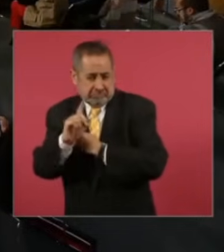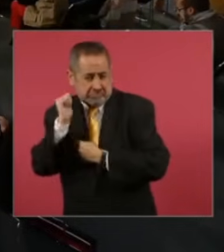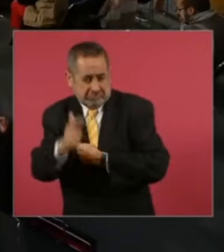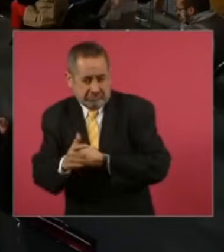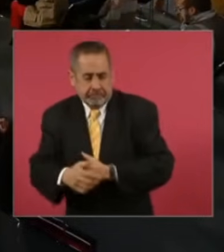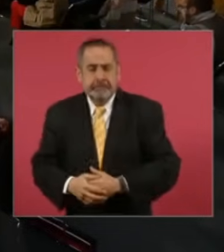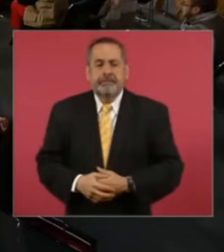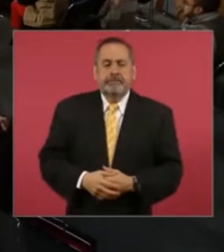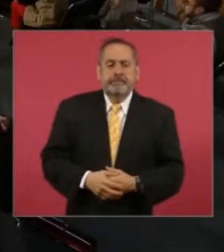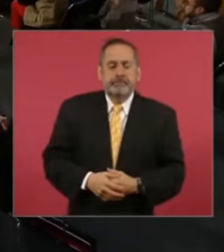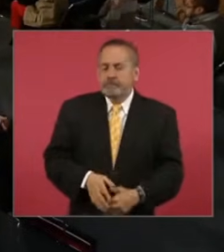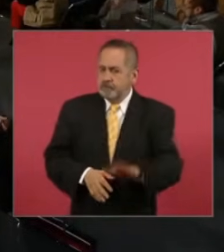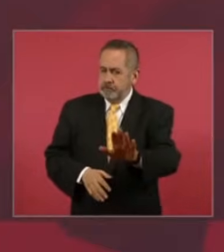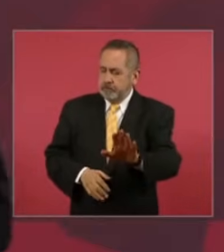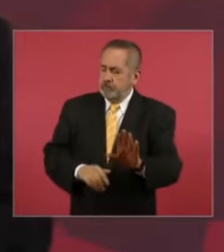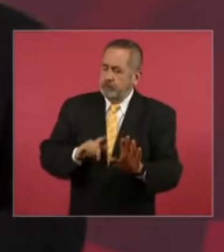No me gustaría